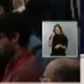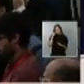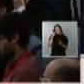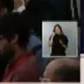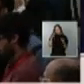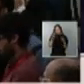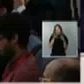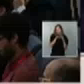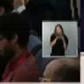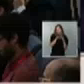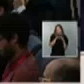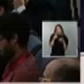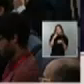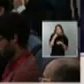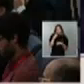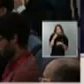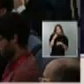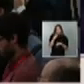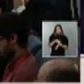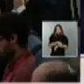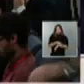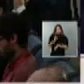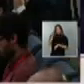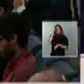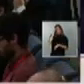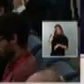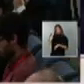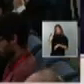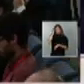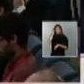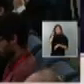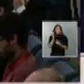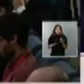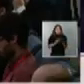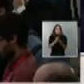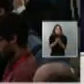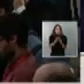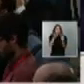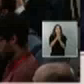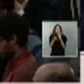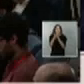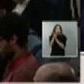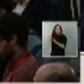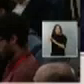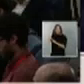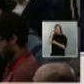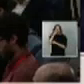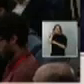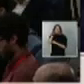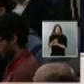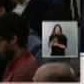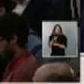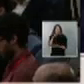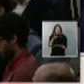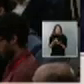a los equipos nuevos. Si nos vamos a plantear cambiar el aire acondicionado, sin pensarlo, bomba de calor. En